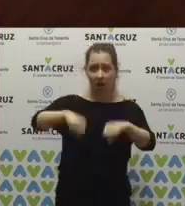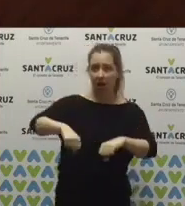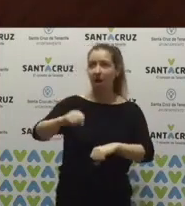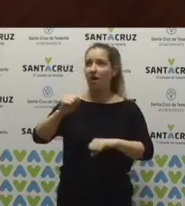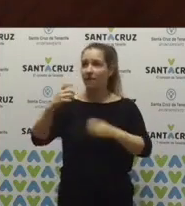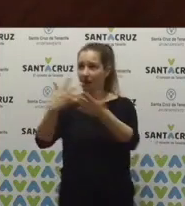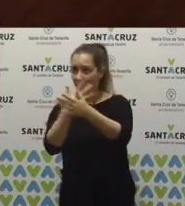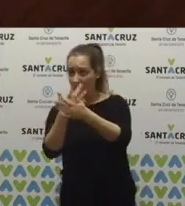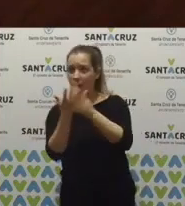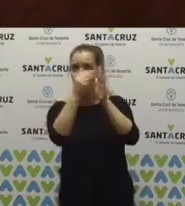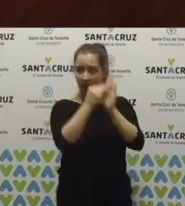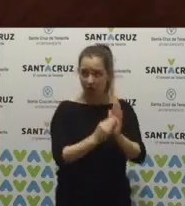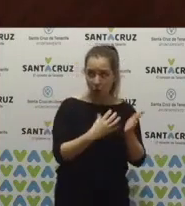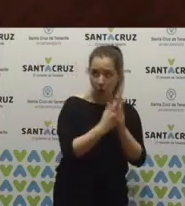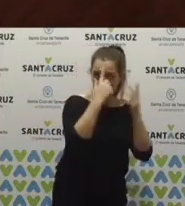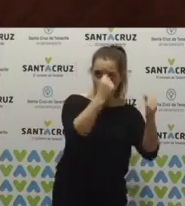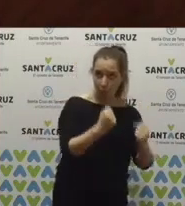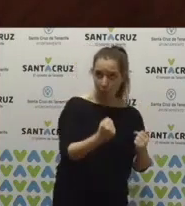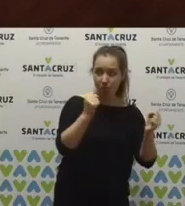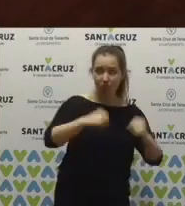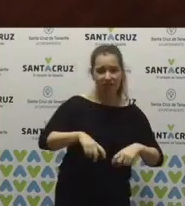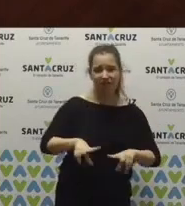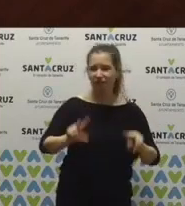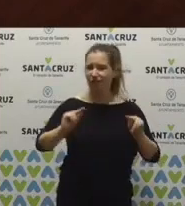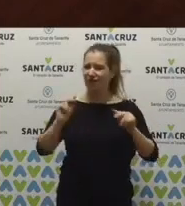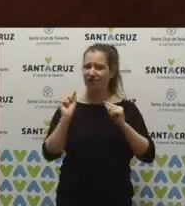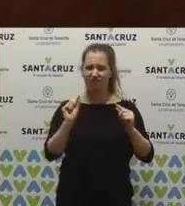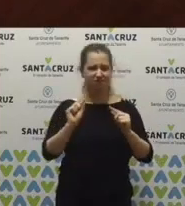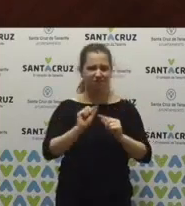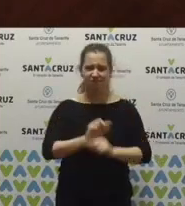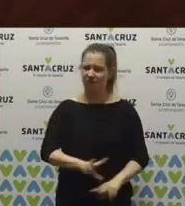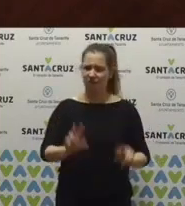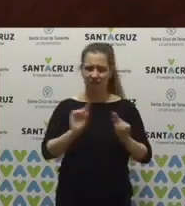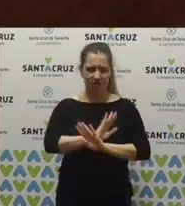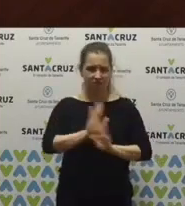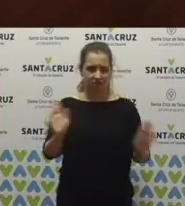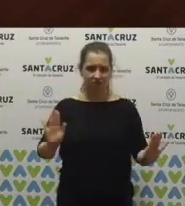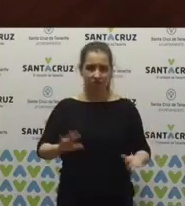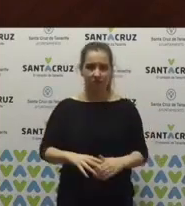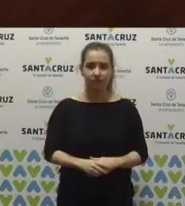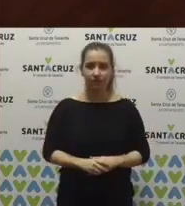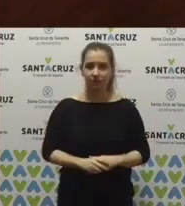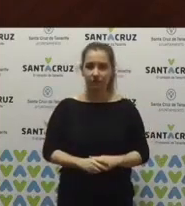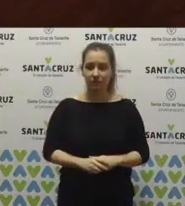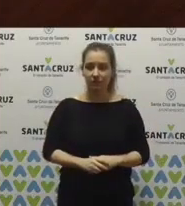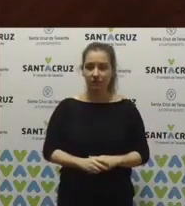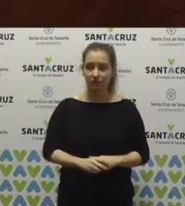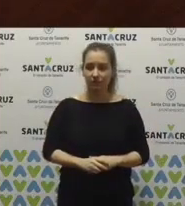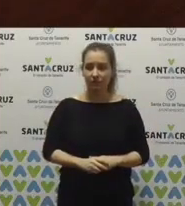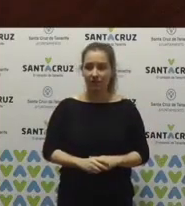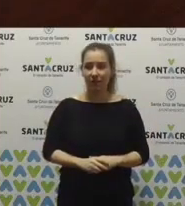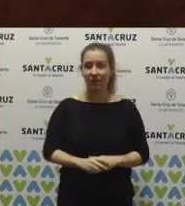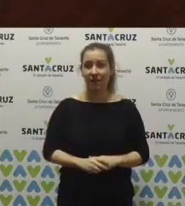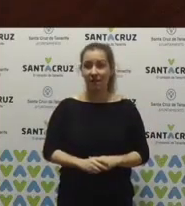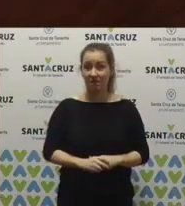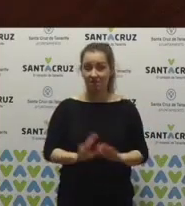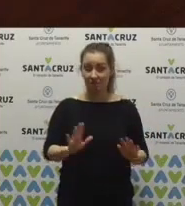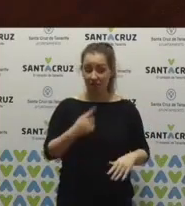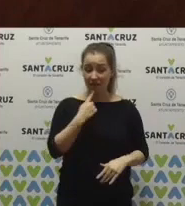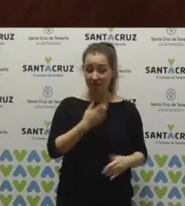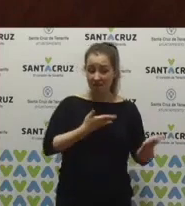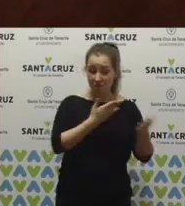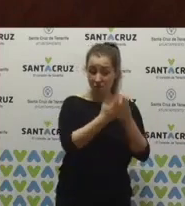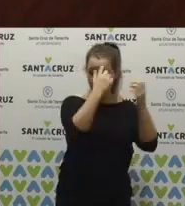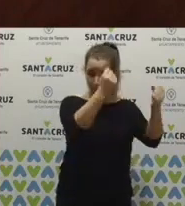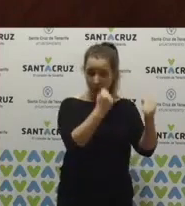institucional y se termina aquí aquí la discusión pero no lo pienso quitar yo ni ser cómplice en restar ni un ápice